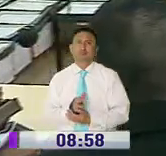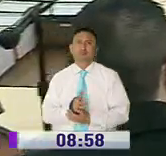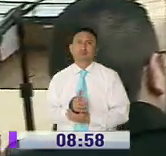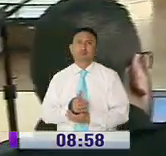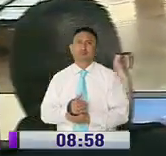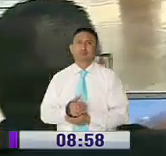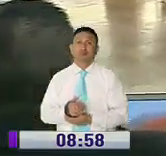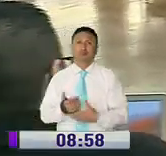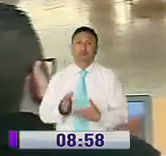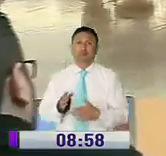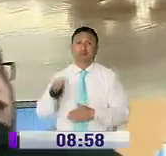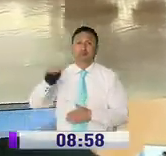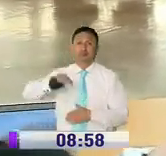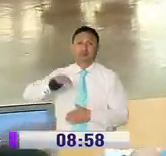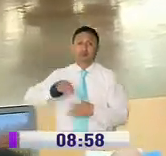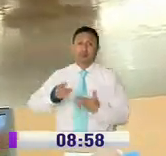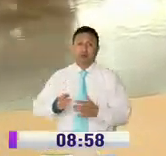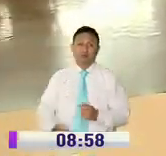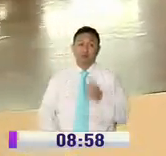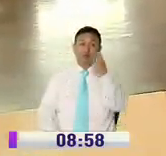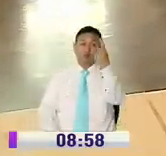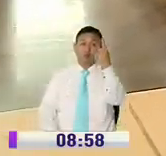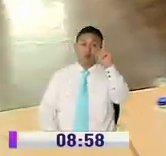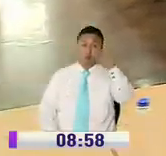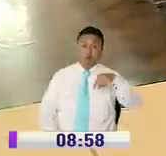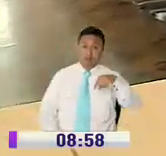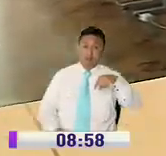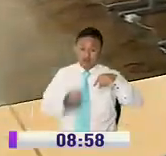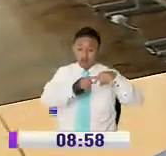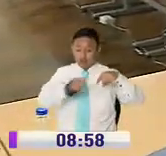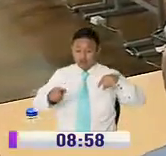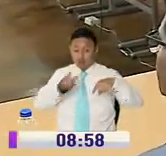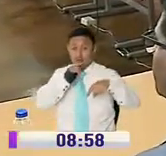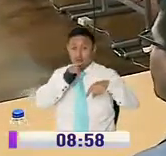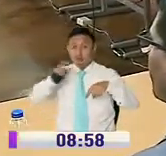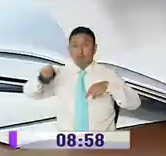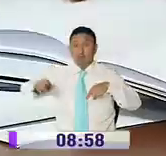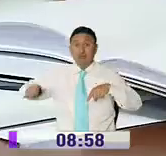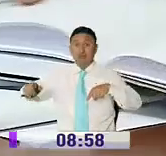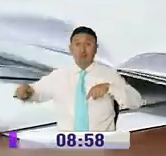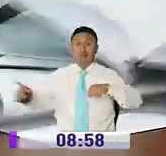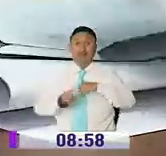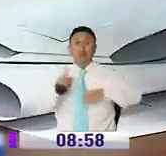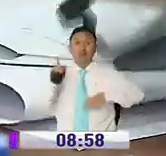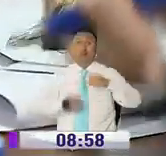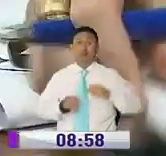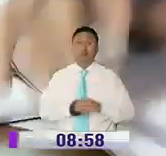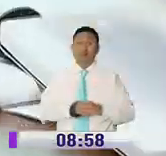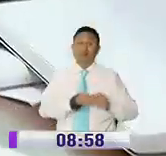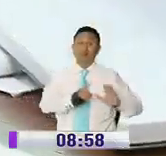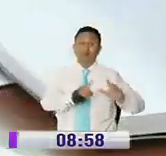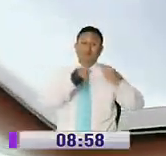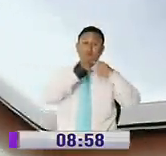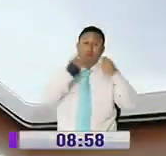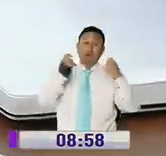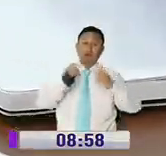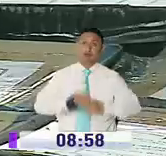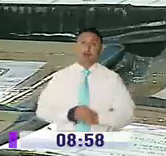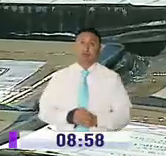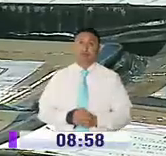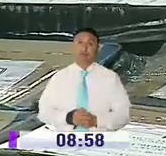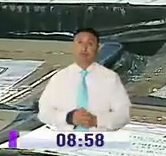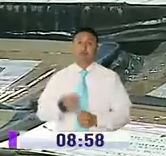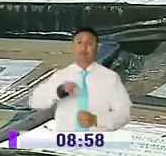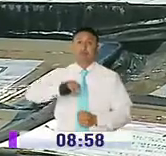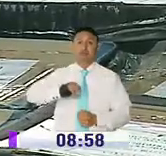El día tan esperado llegó, luego de un mes un día. Para saber quiénes son condenados, fue el 6 de marzo cuando culminó la audiencia de juicio por